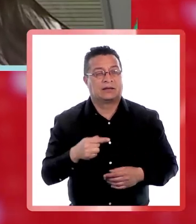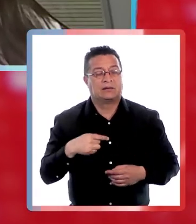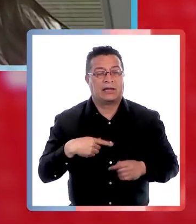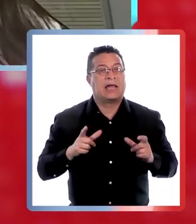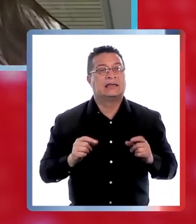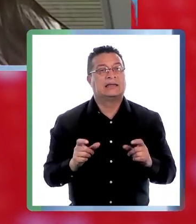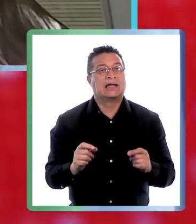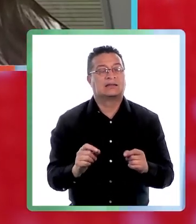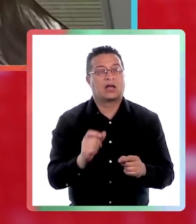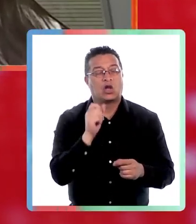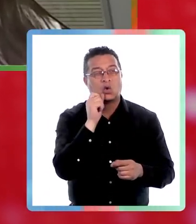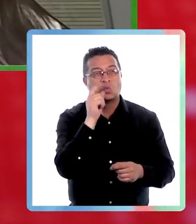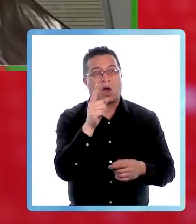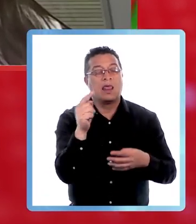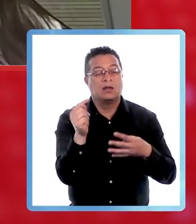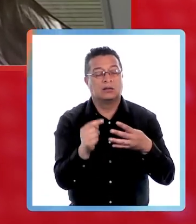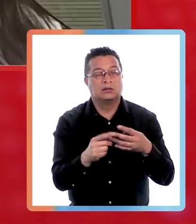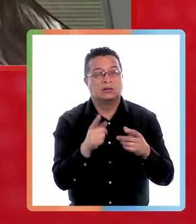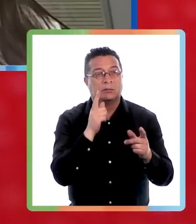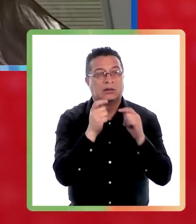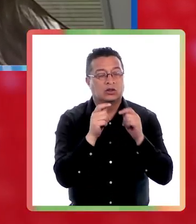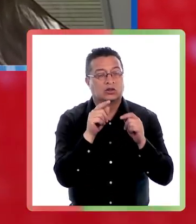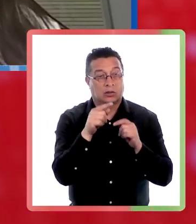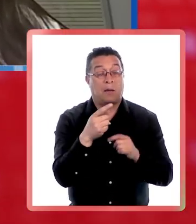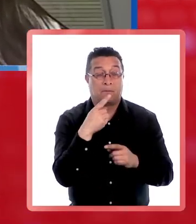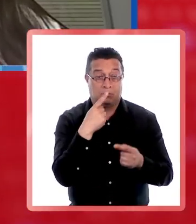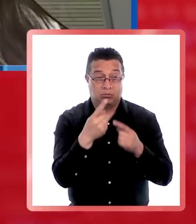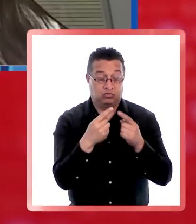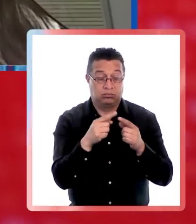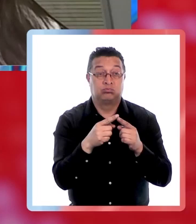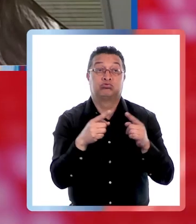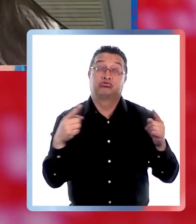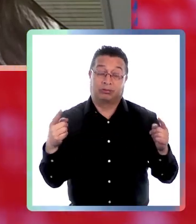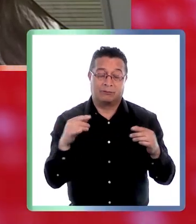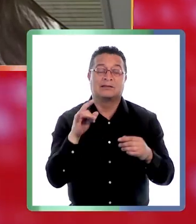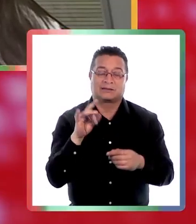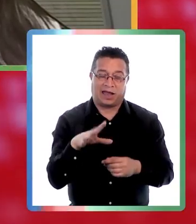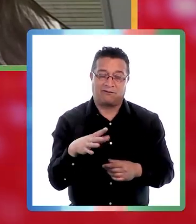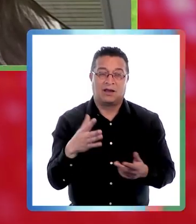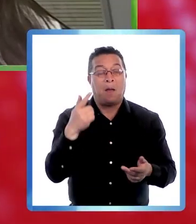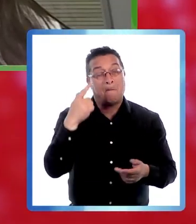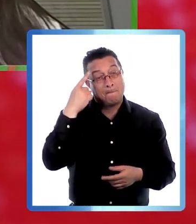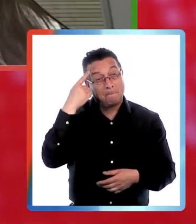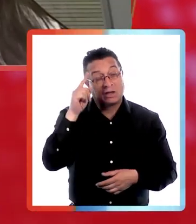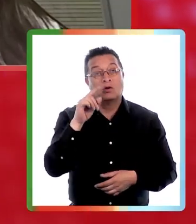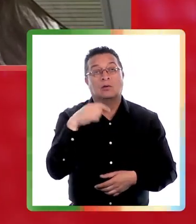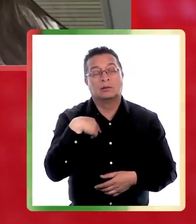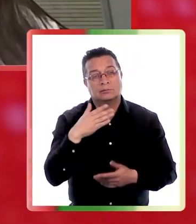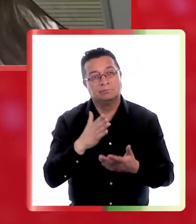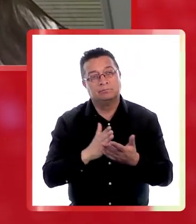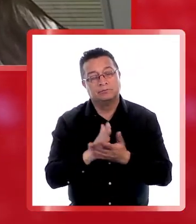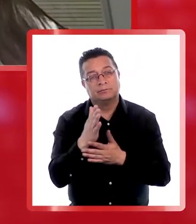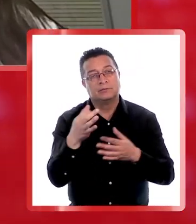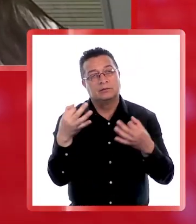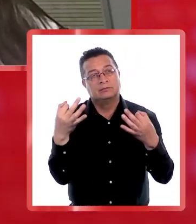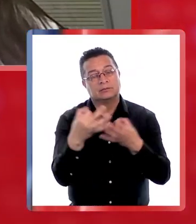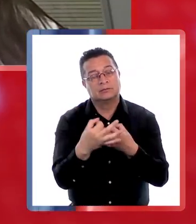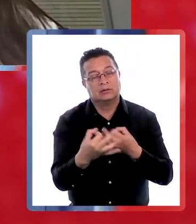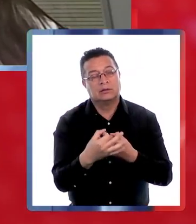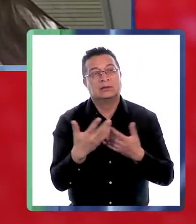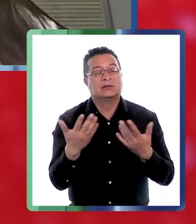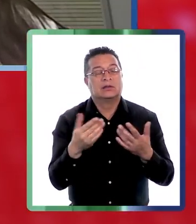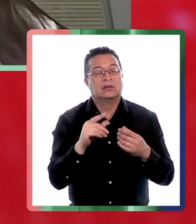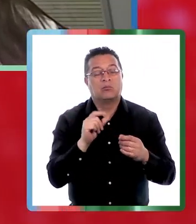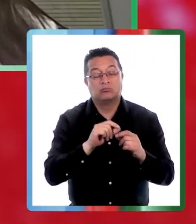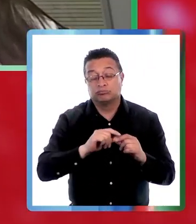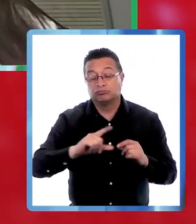de cáncer y los factores de riesgo? Sé que es una pregunta muy amplia, pero para partir, para saber los detalles de